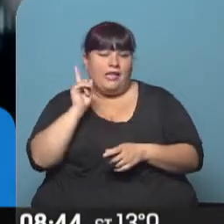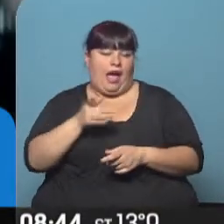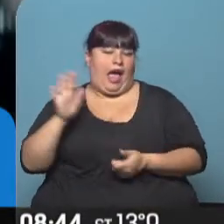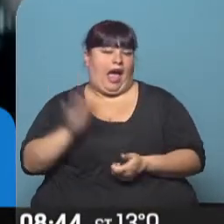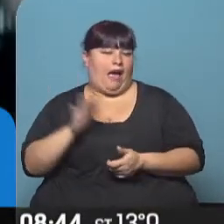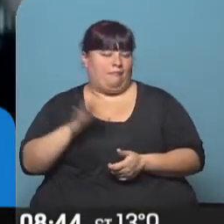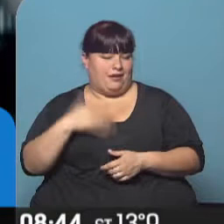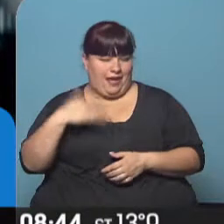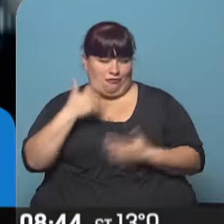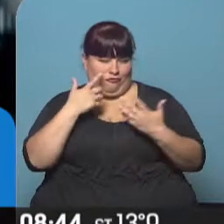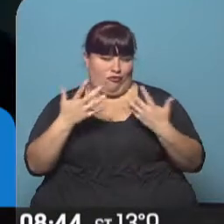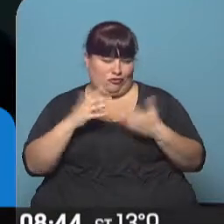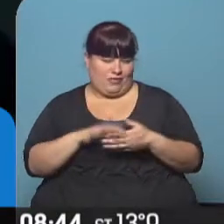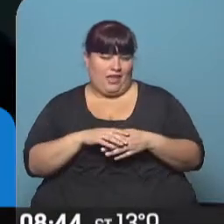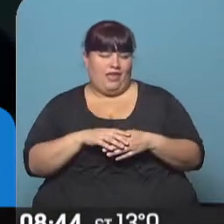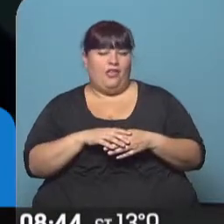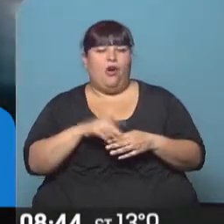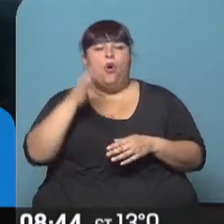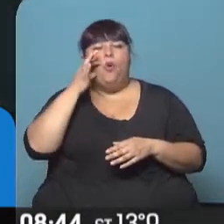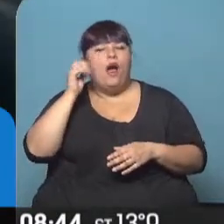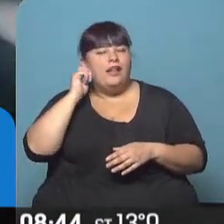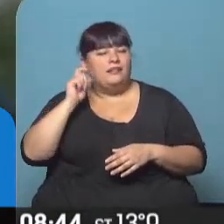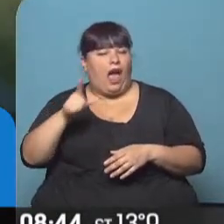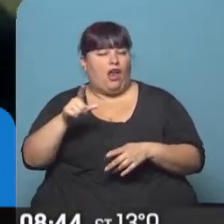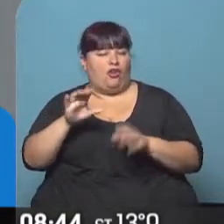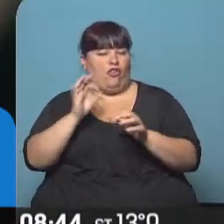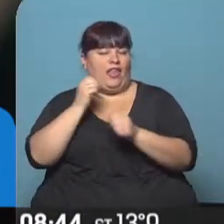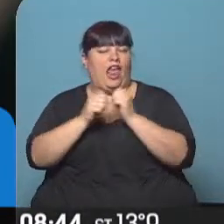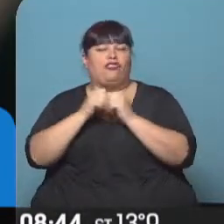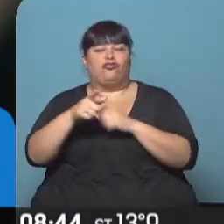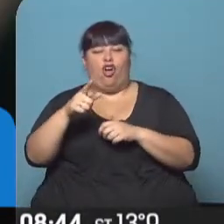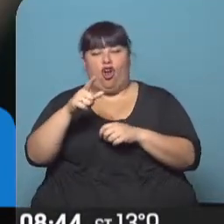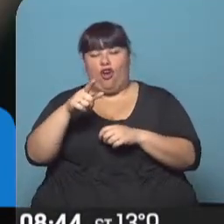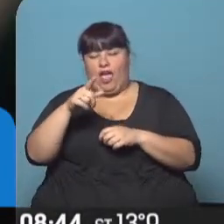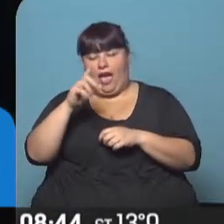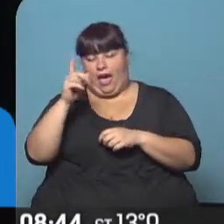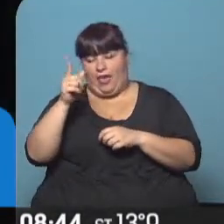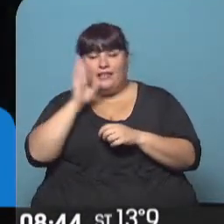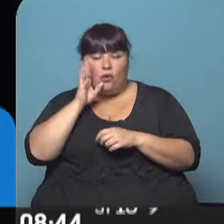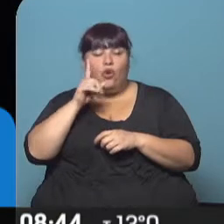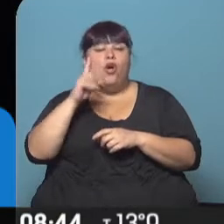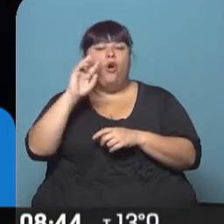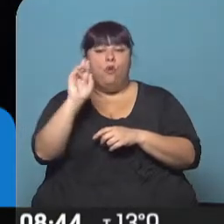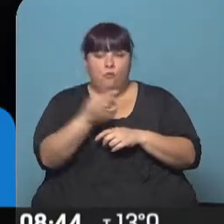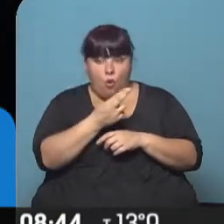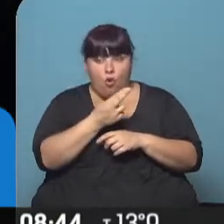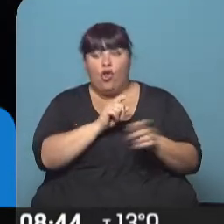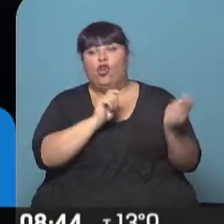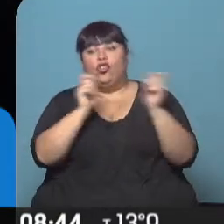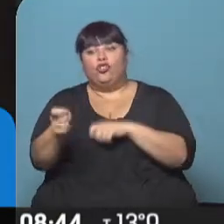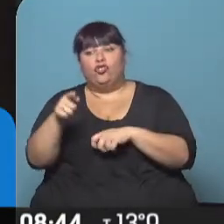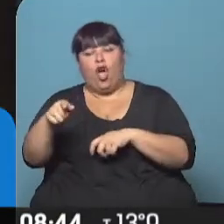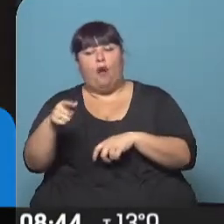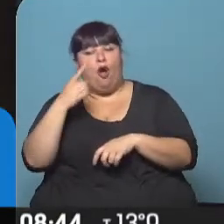extorsionador conocidísimo de 40 años de la historia estadounidense. Una vez fallecido Edgar Hoover, pasó a ser este